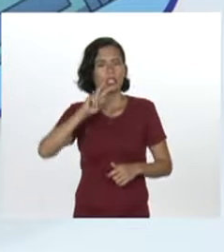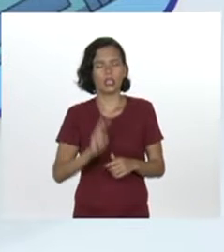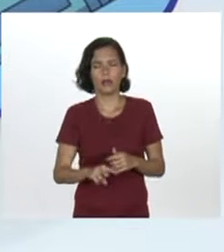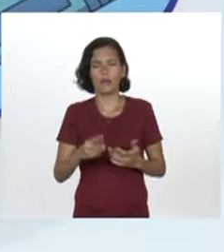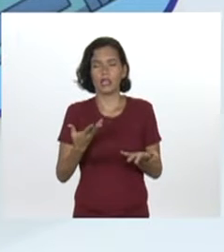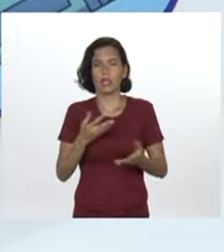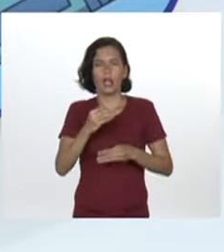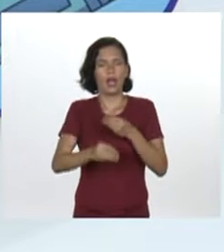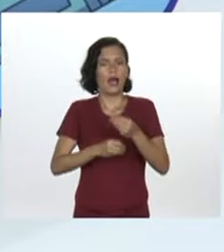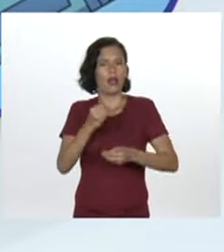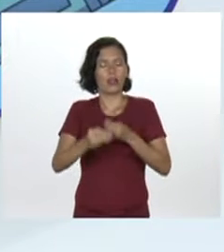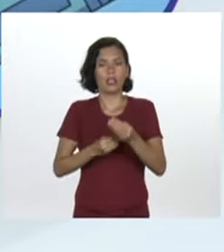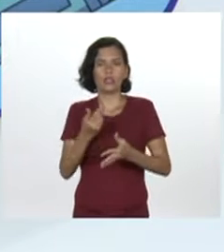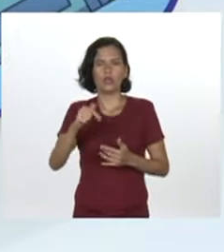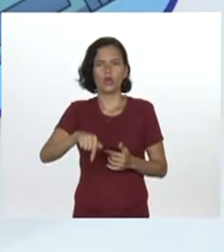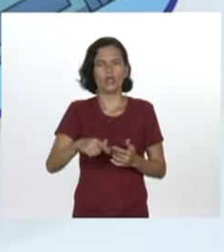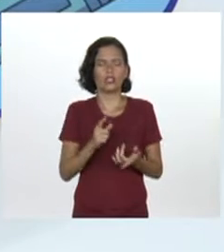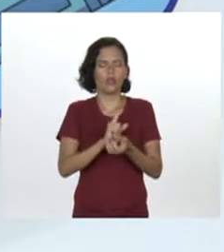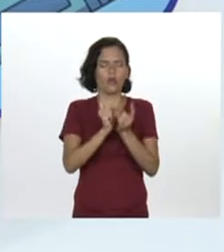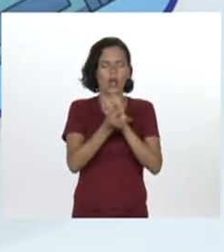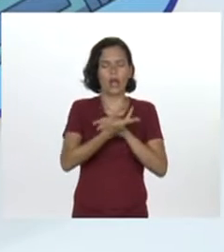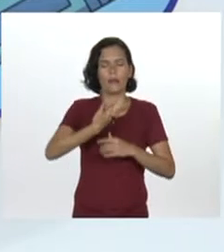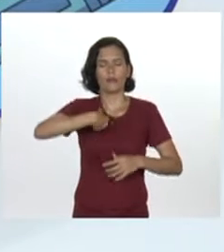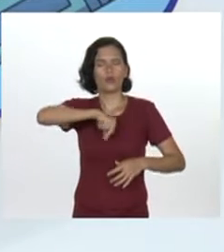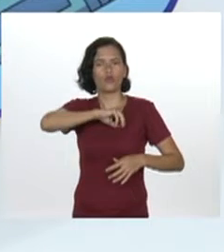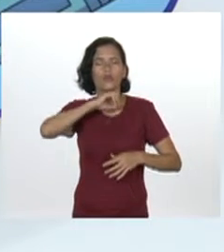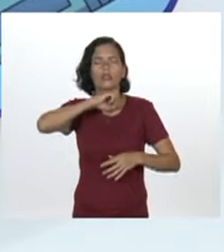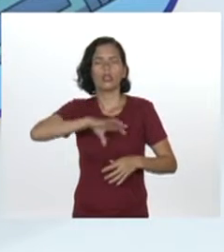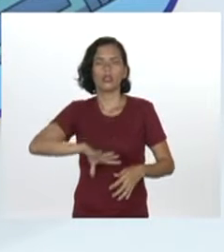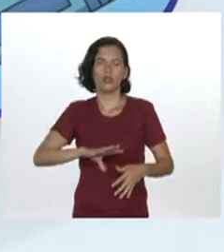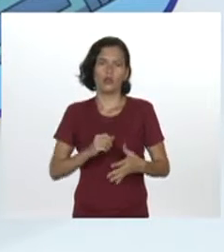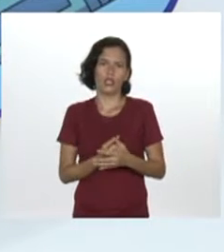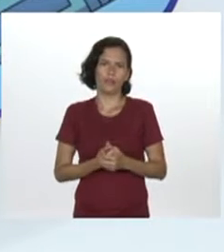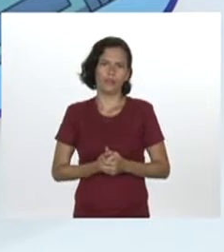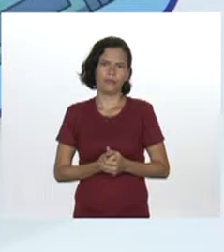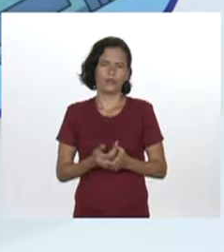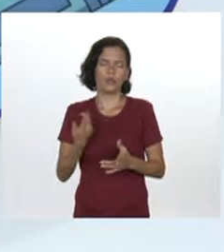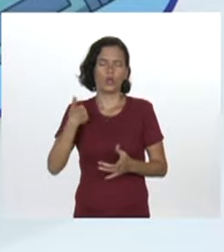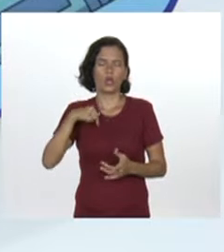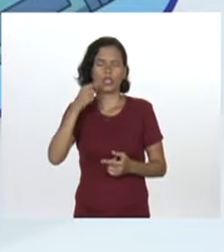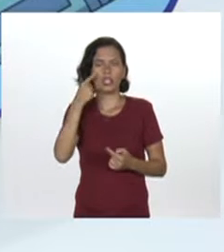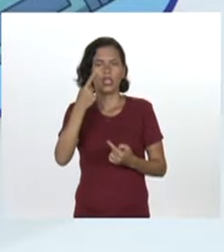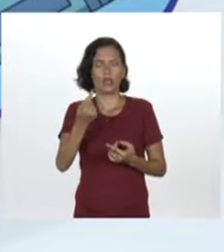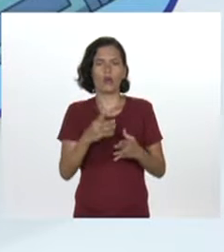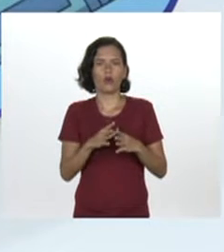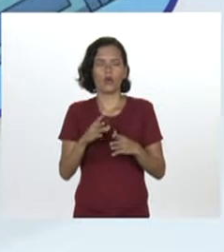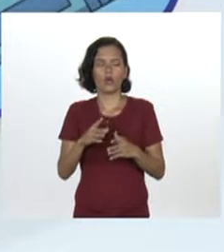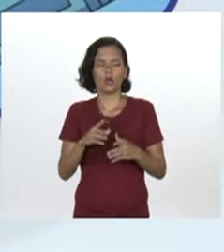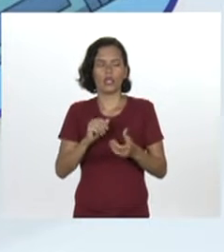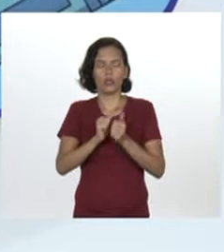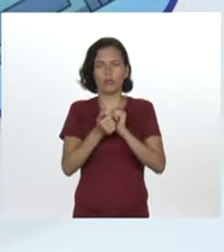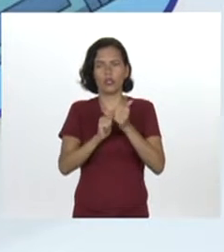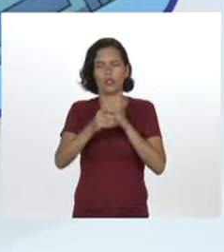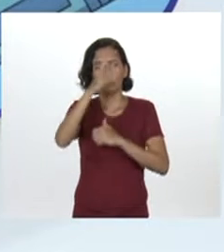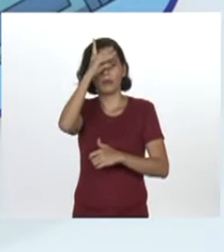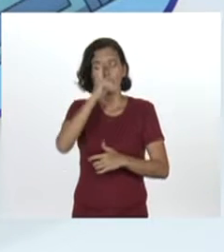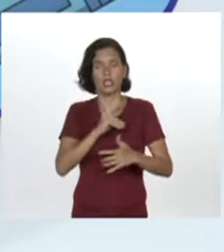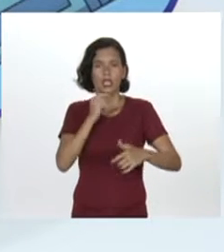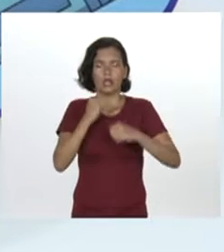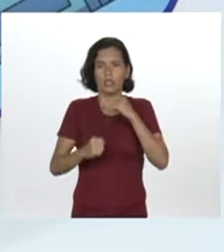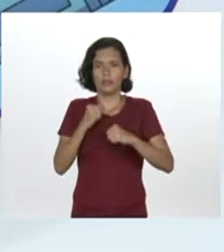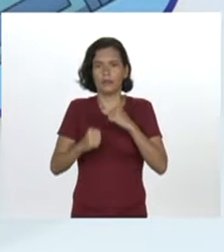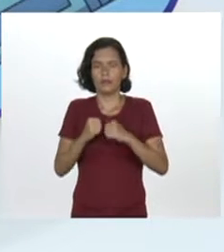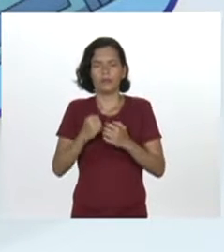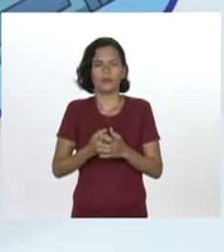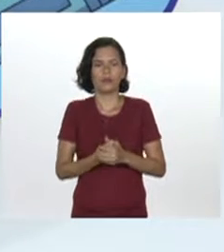realmente han hecho ahorita un cambio en nuestra historia, incluso en los que son los Juegos Paralímpicos, por ejemplo en el tema del atletismo,